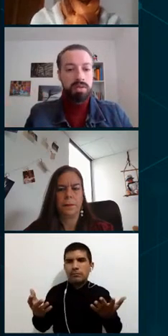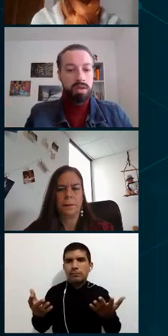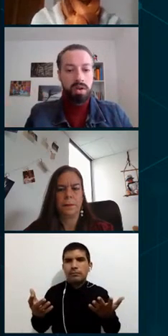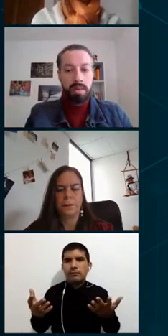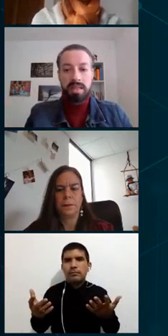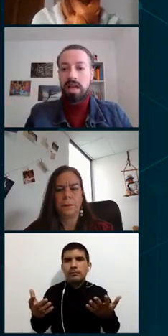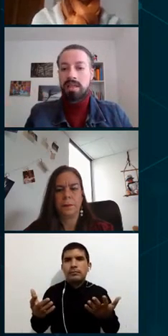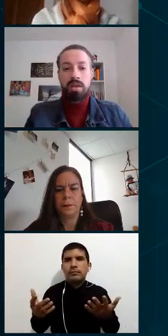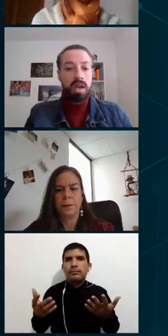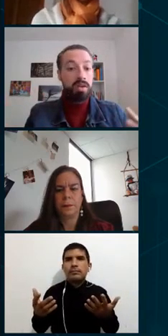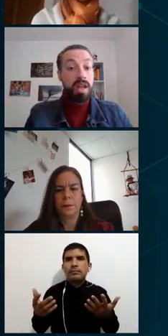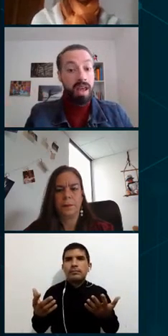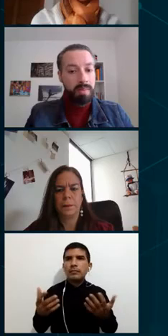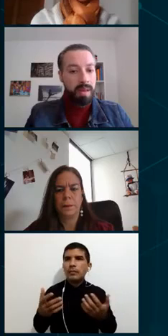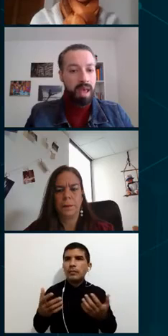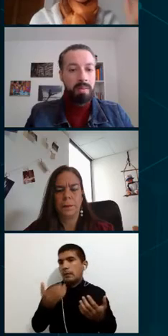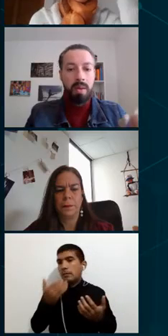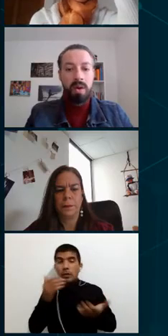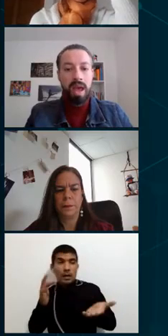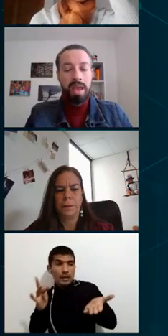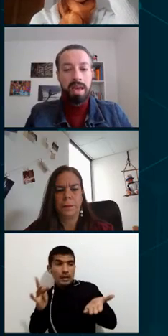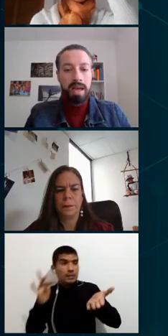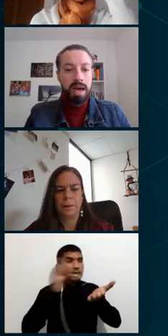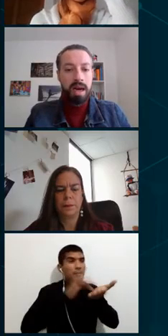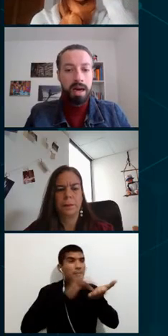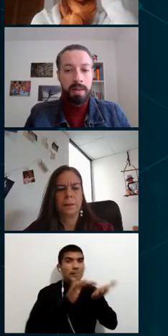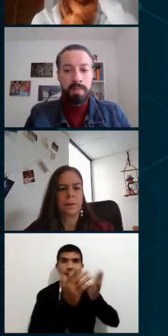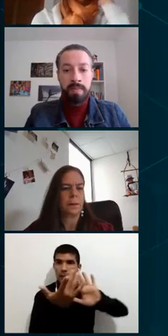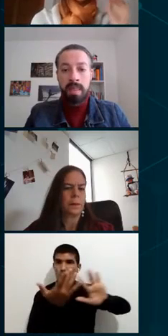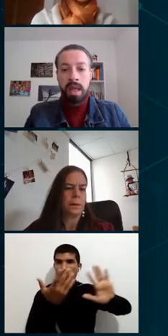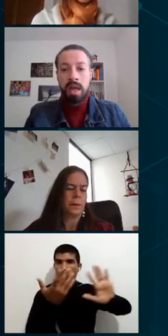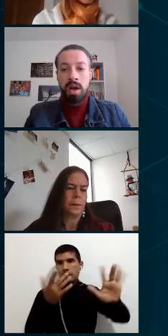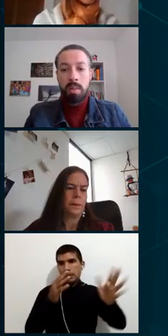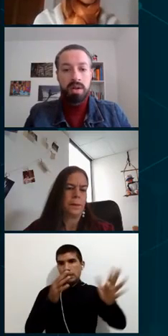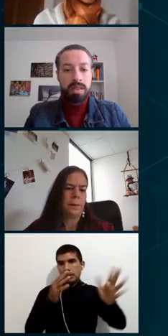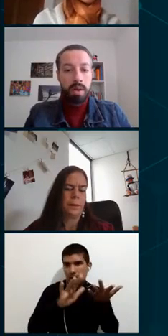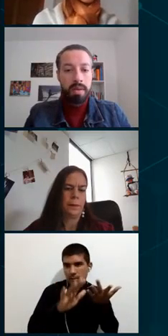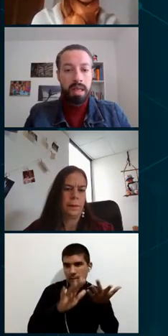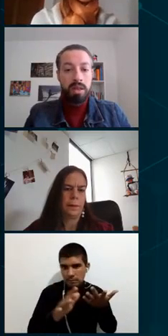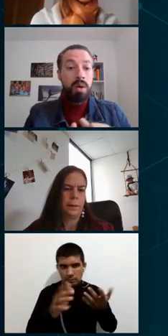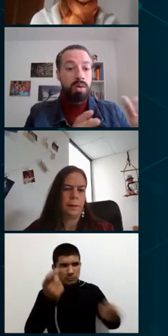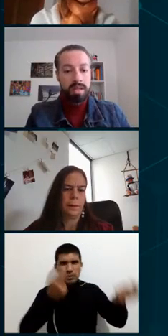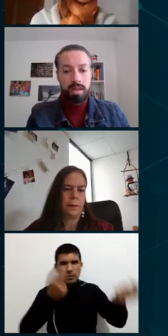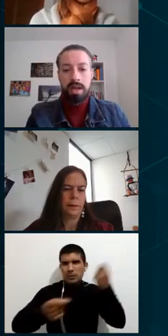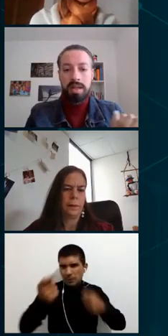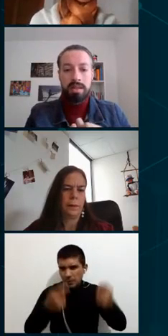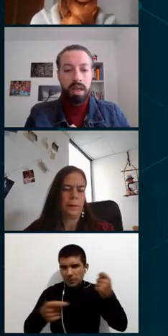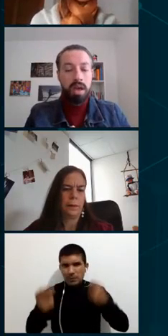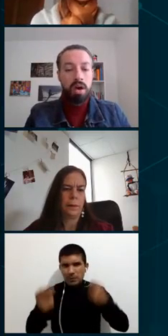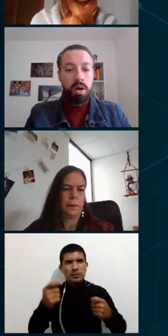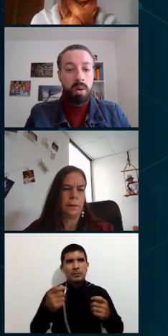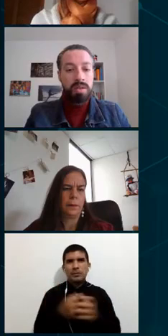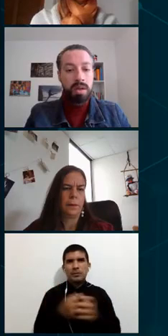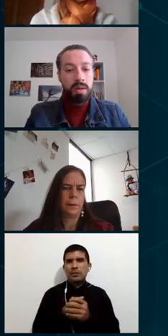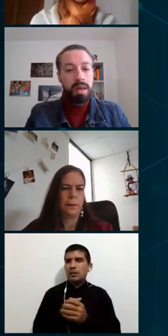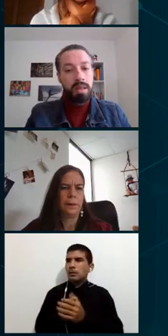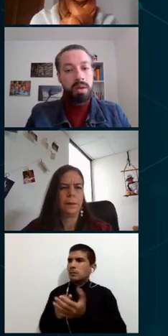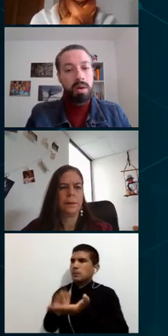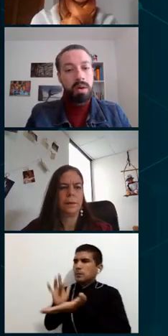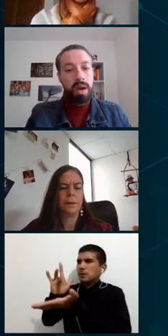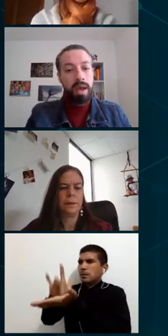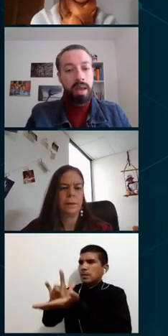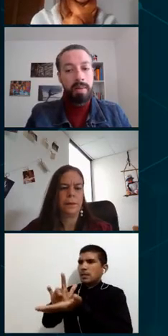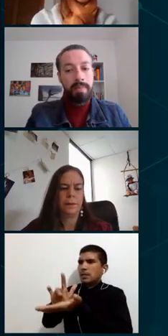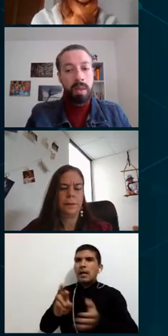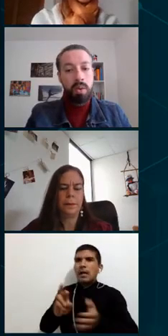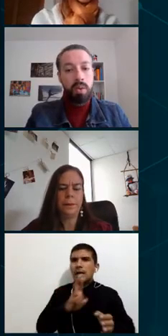este proceso un centro comercial, sino que, no sé, me voy a ir a cómo lo está viviendo un restaurante, cómo lo está